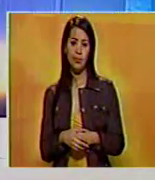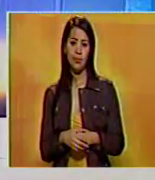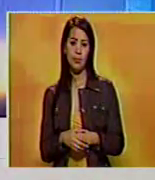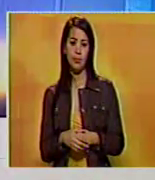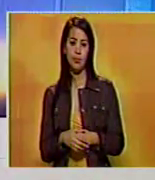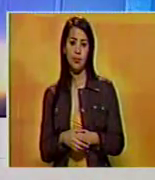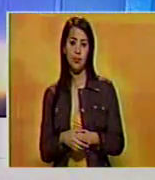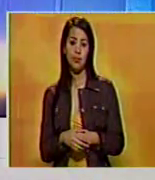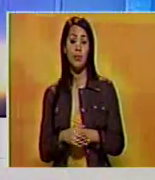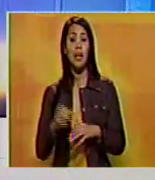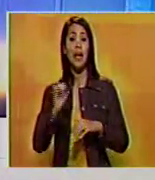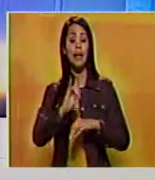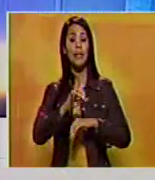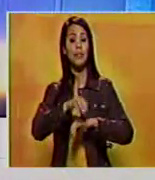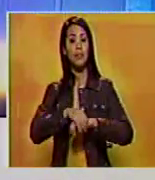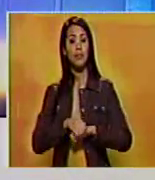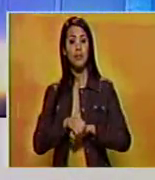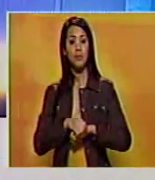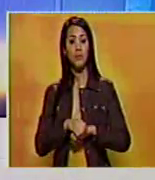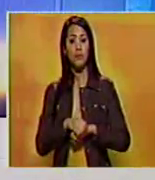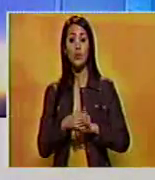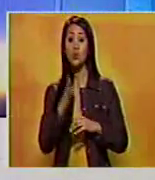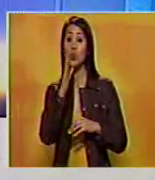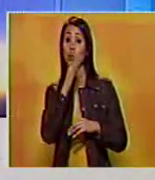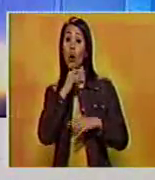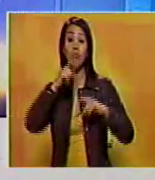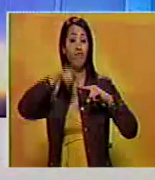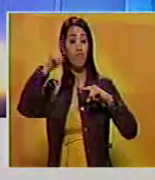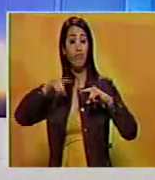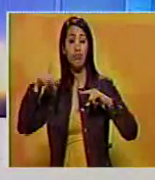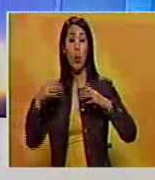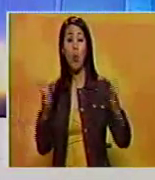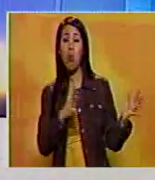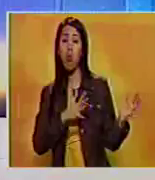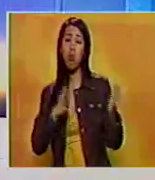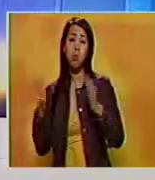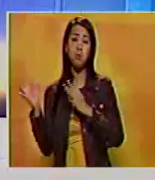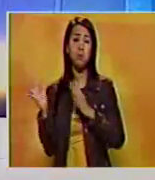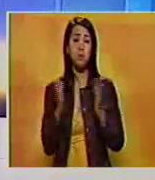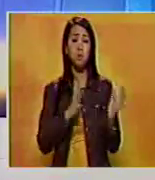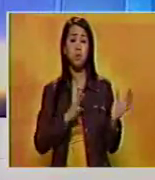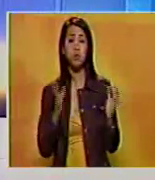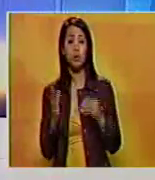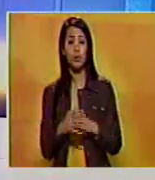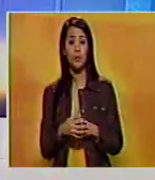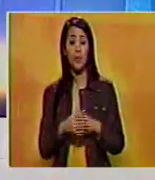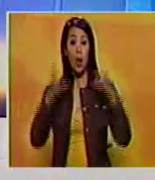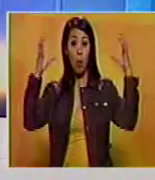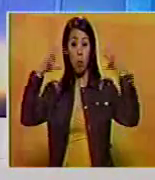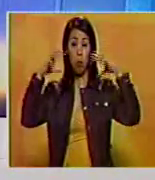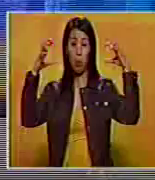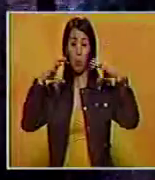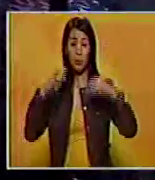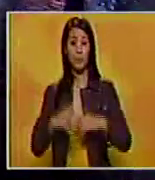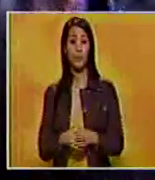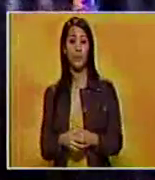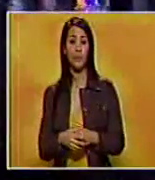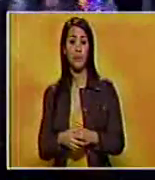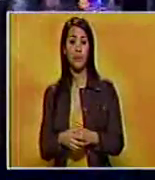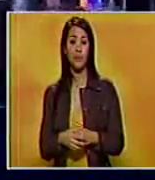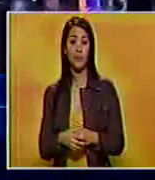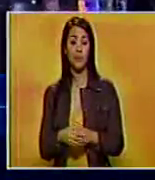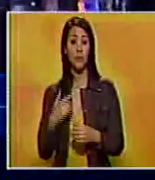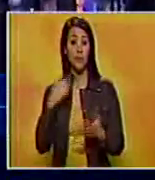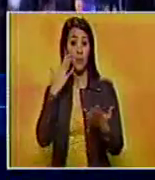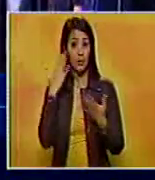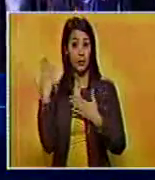En Reino Unido, miles de viviendas se encuentran sin electricidad tras los fuertes vientos provocados por la tormenta Eleanor. El servicio